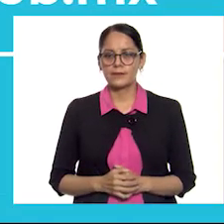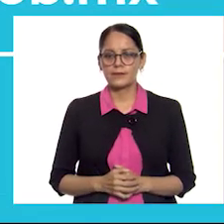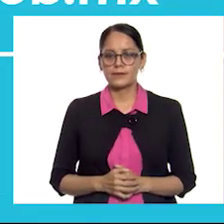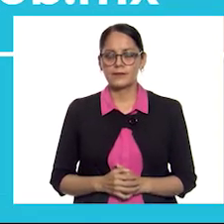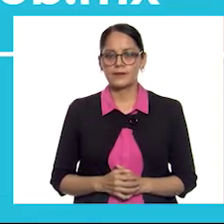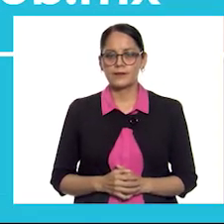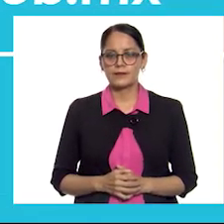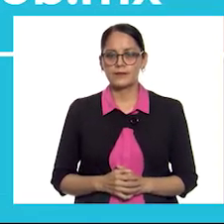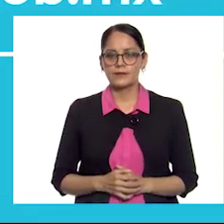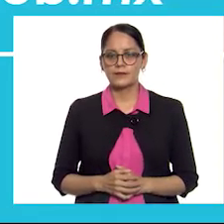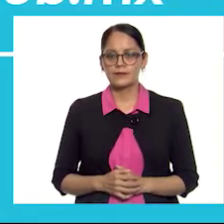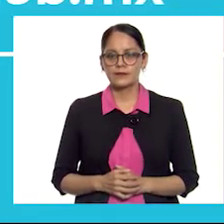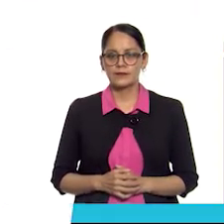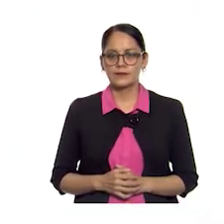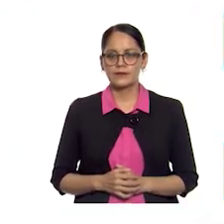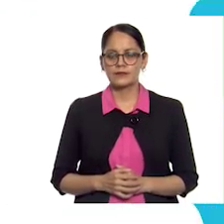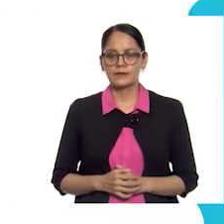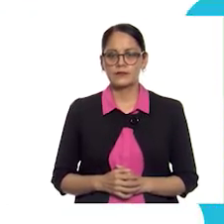conalitec.sep.gob.mx.